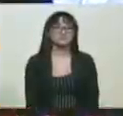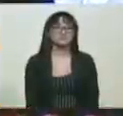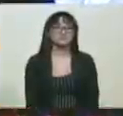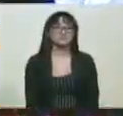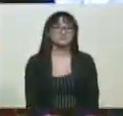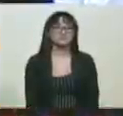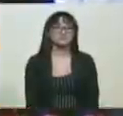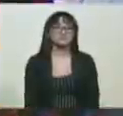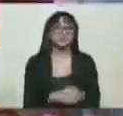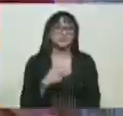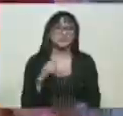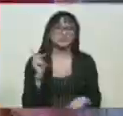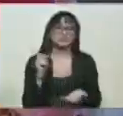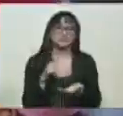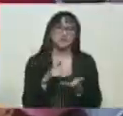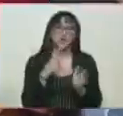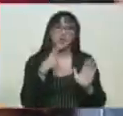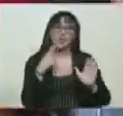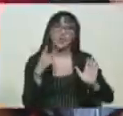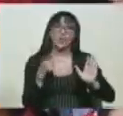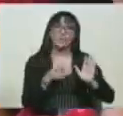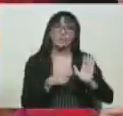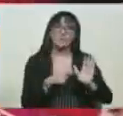a cumplir una misión